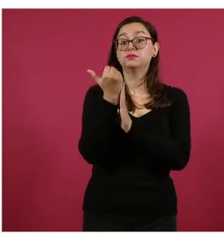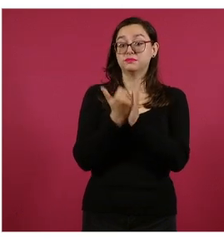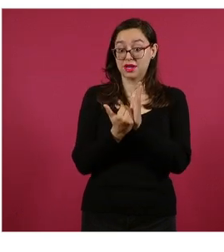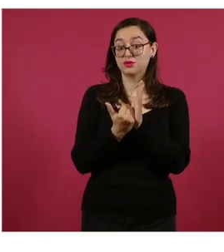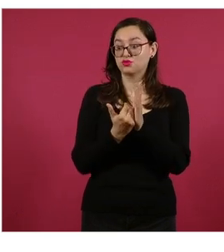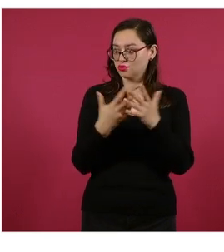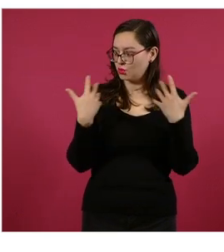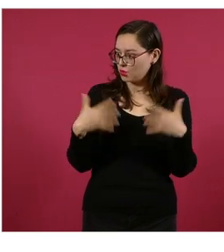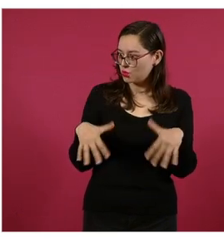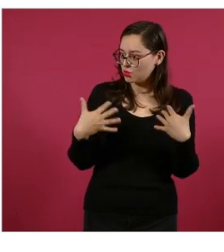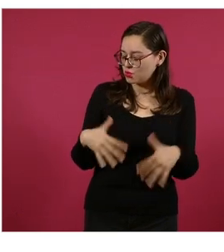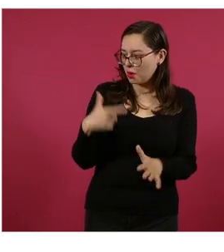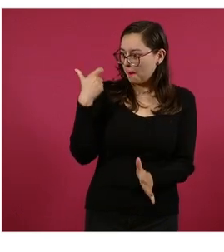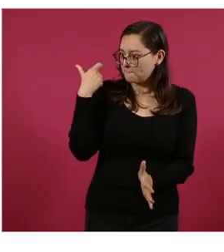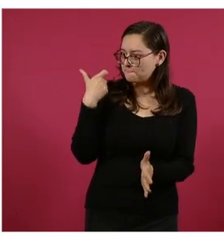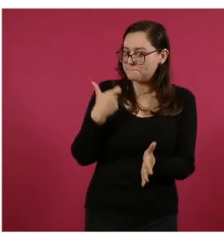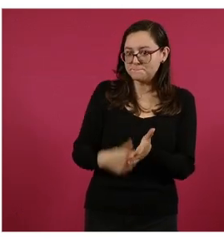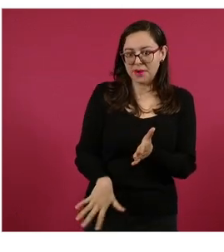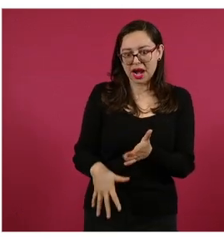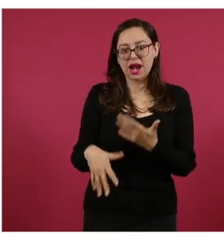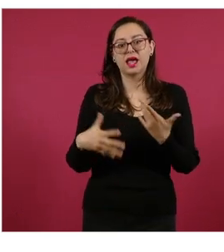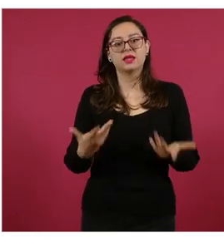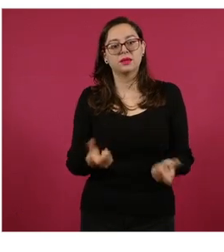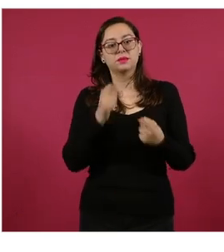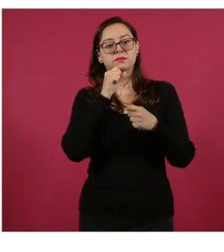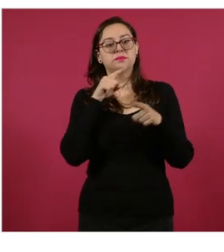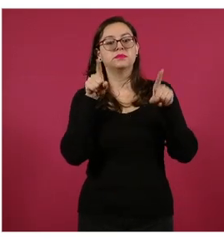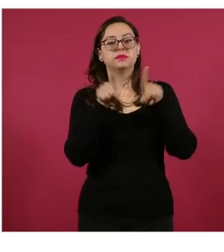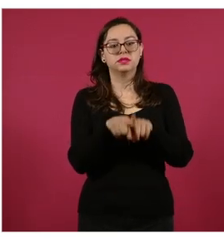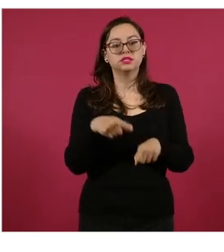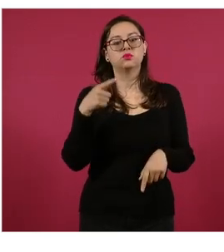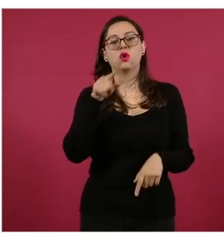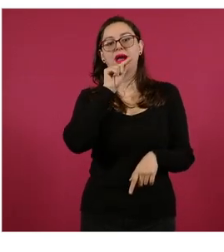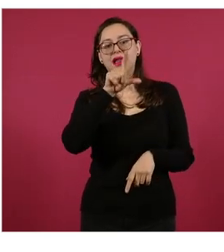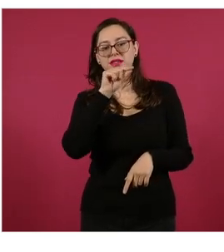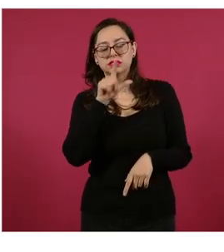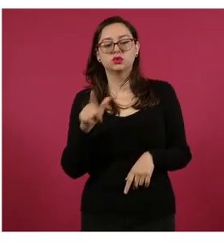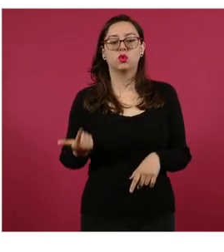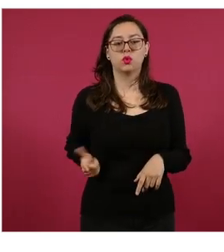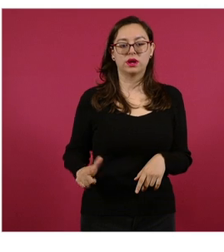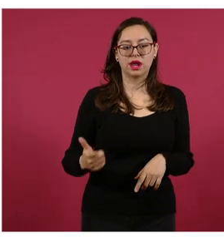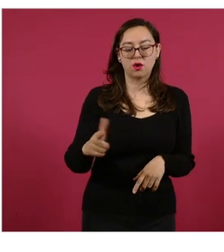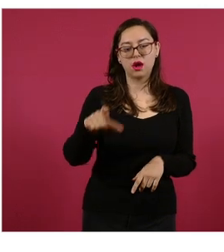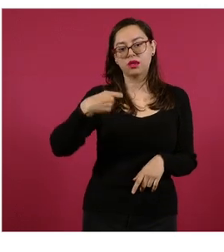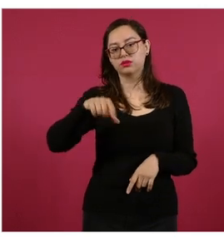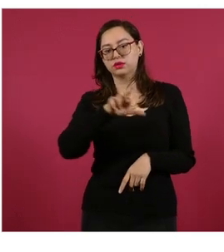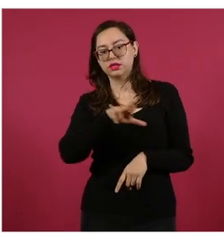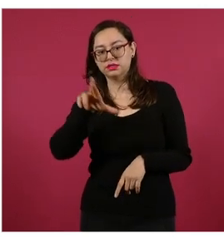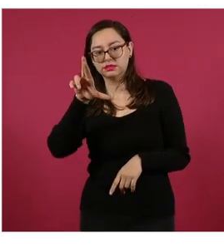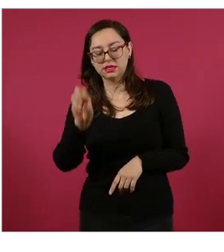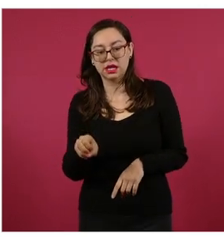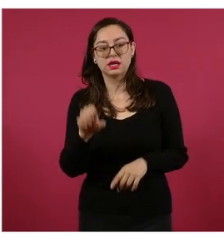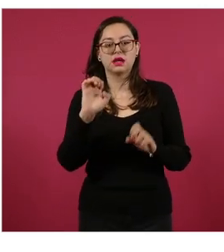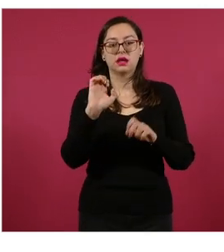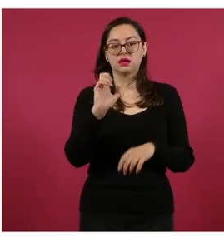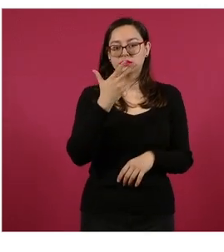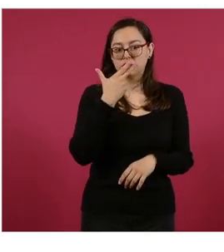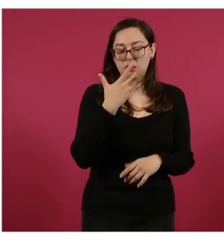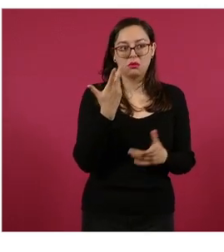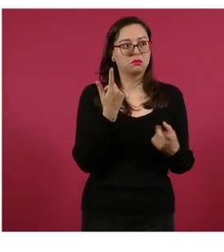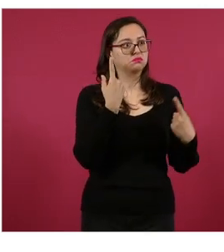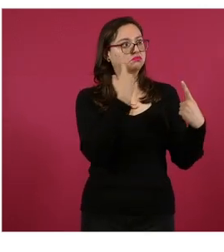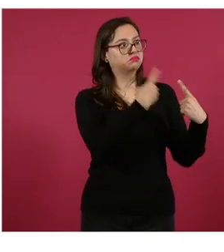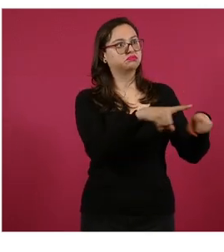máximo, y con casos también en Guerrero, Coahuila, Chiapas, Quintana Roo, Jalisco, Guanajuato, Sonora y Chihuahua. De